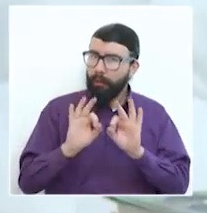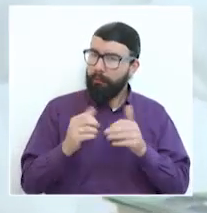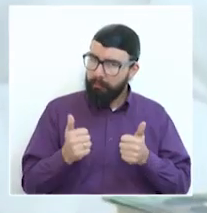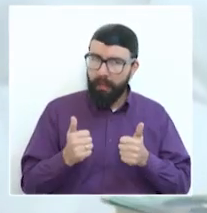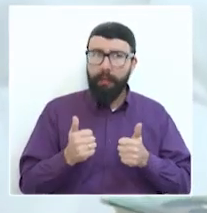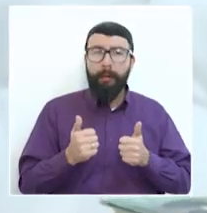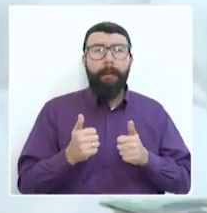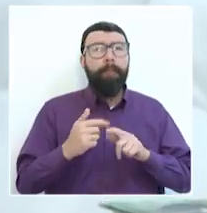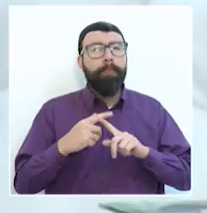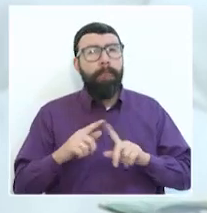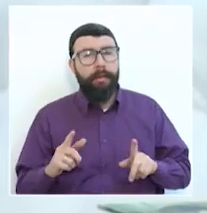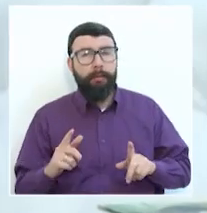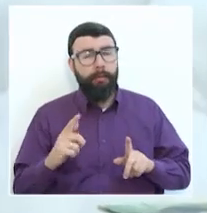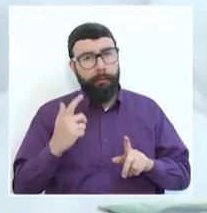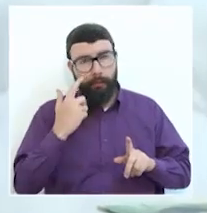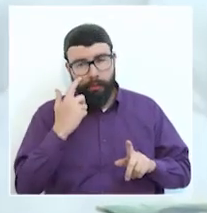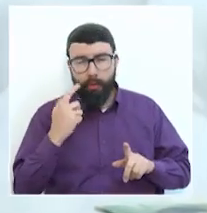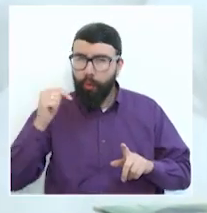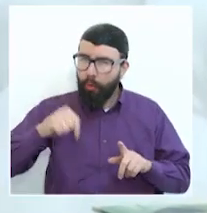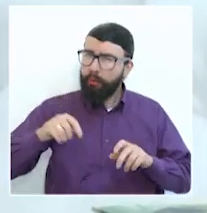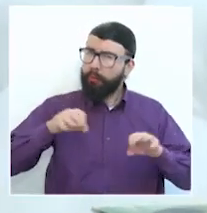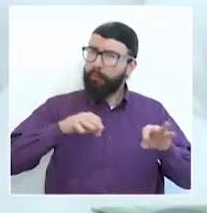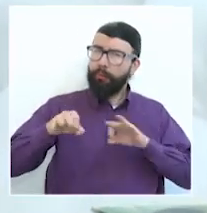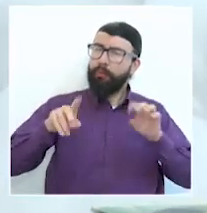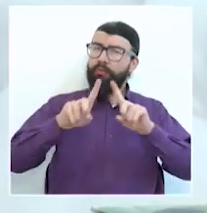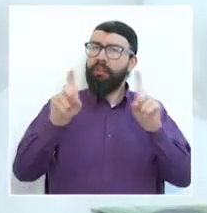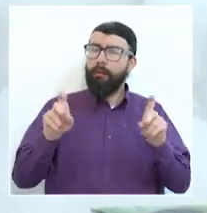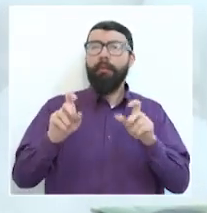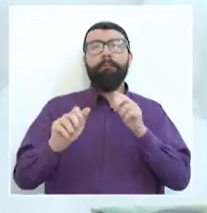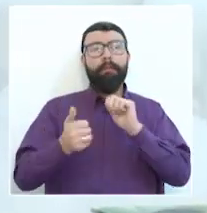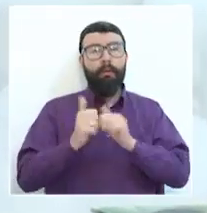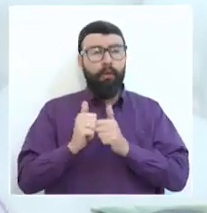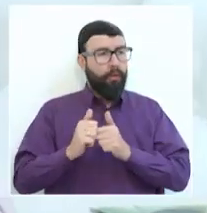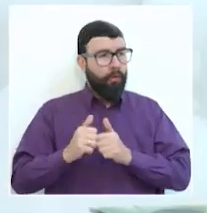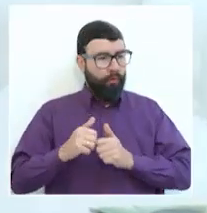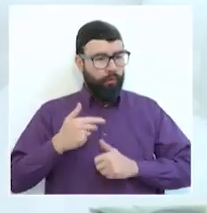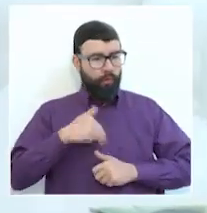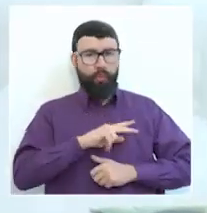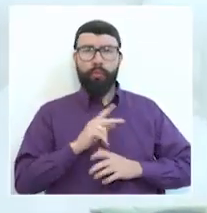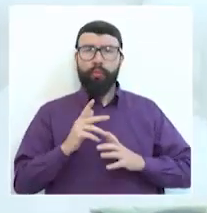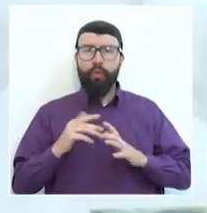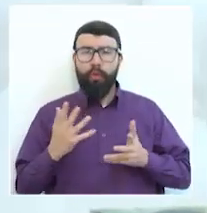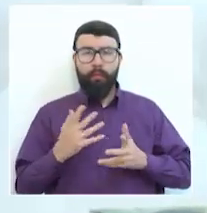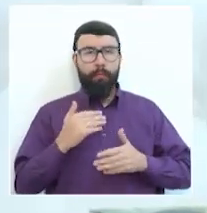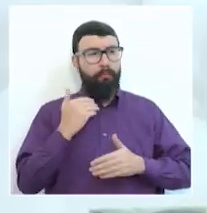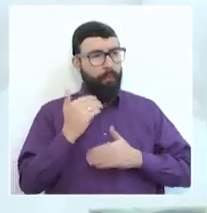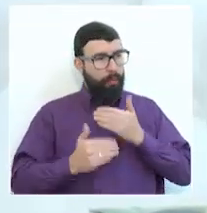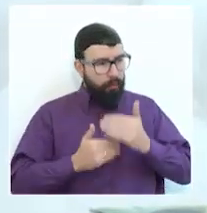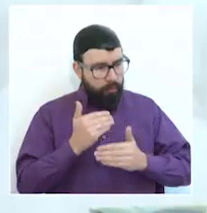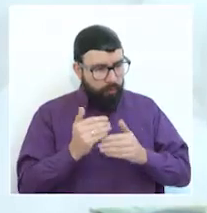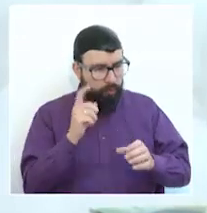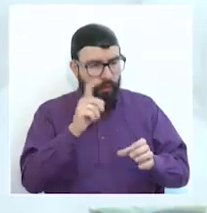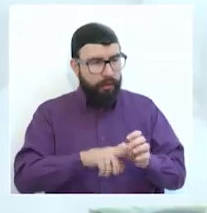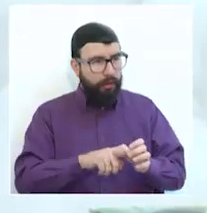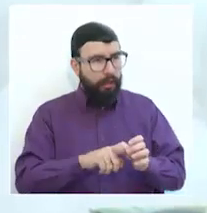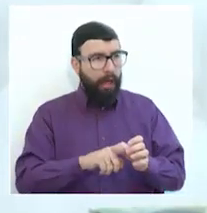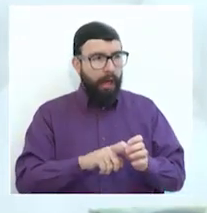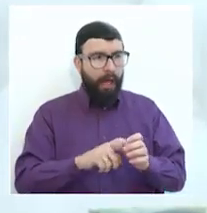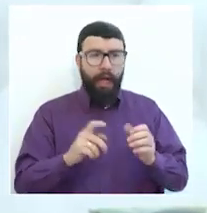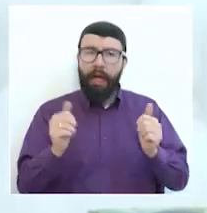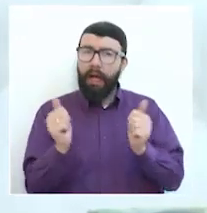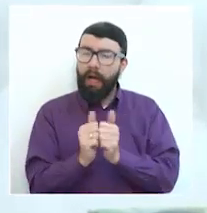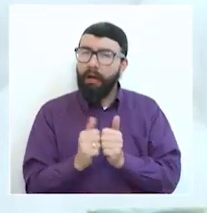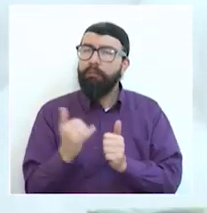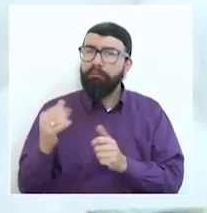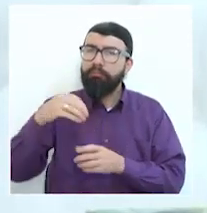Y hoy vamos a hablar del deporte. Cómo nosotros tenemos que buscar ese proceso de acompañamiento para el